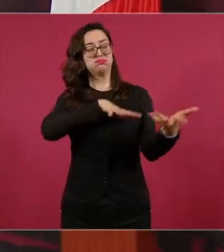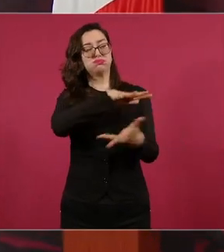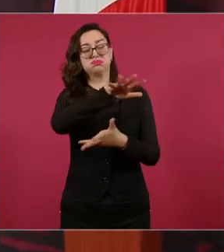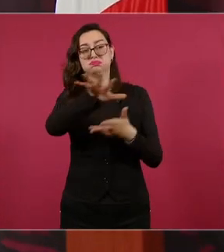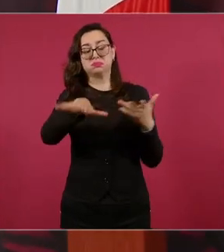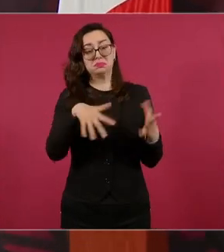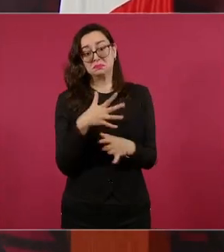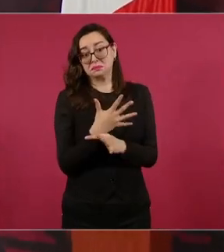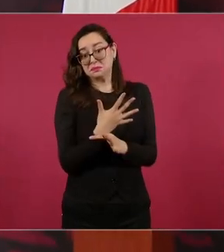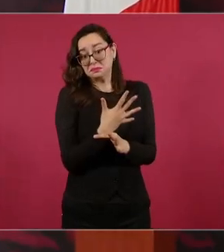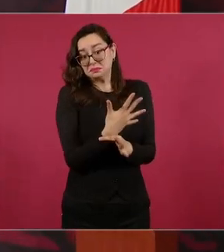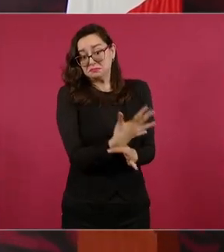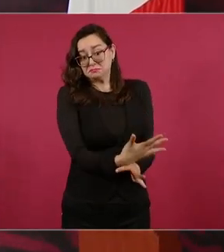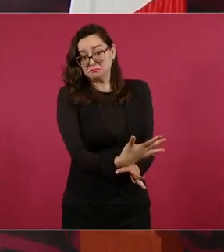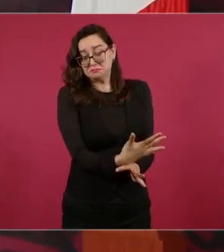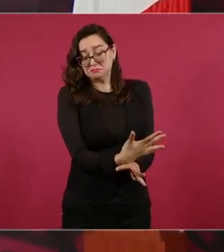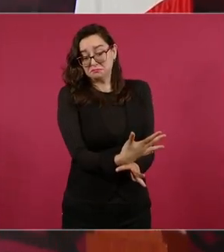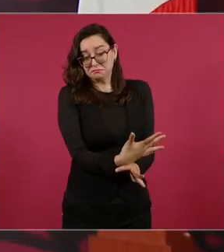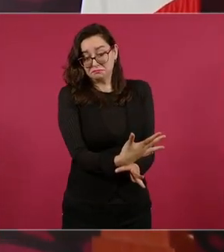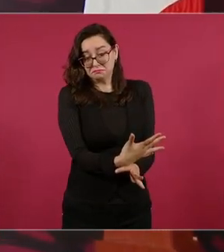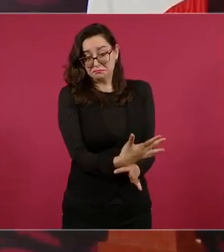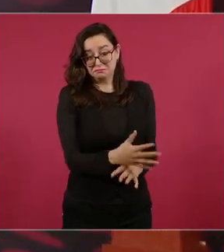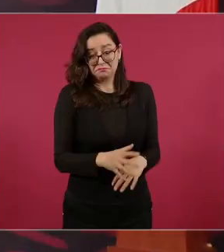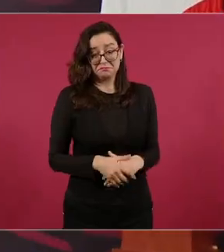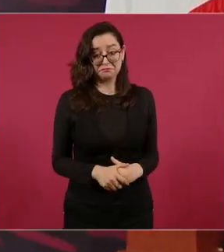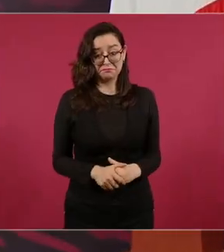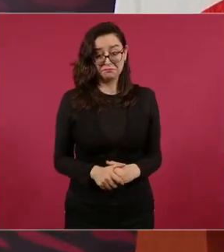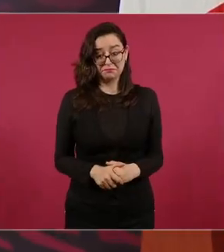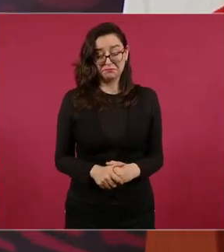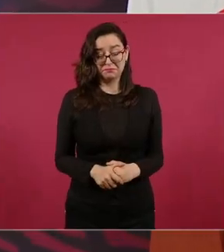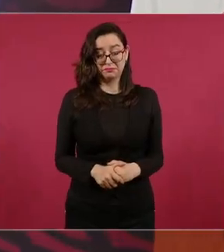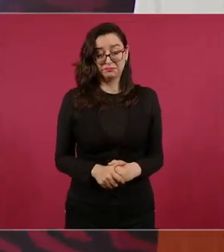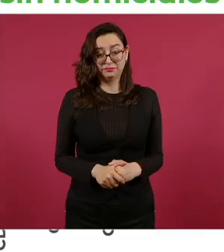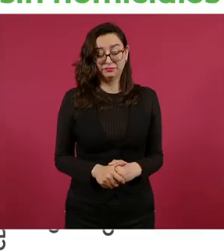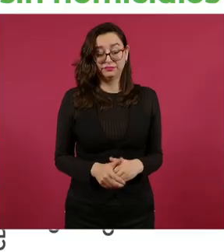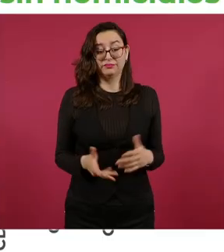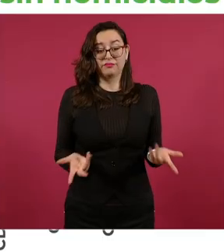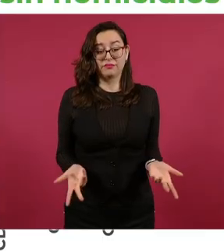¿qué manejan los conservadores?